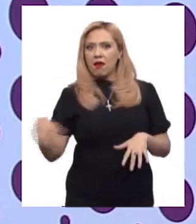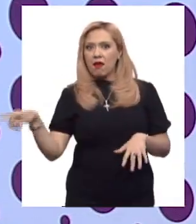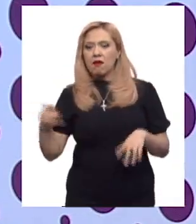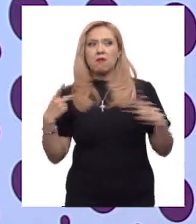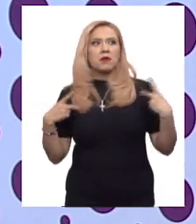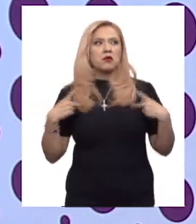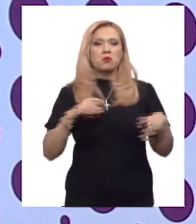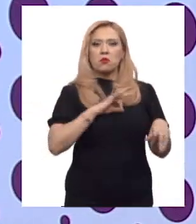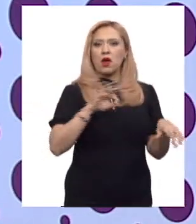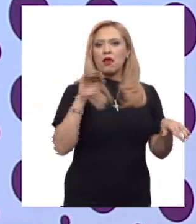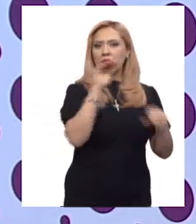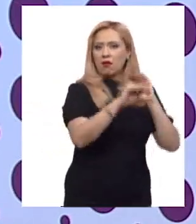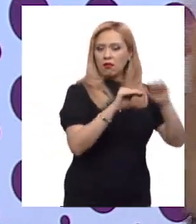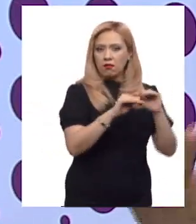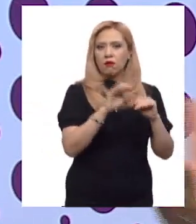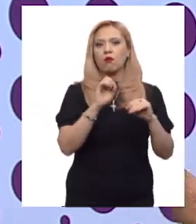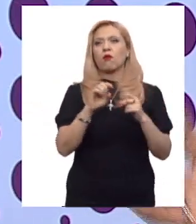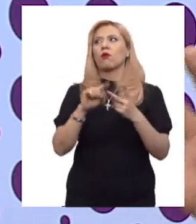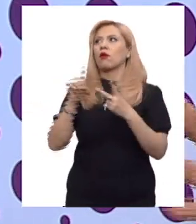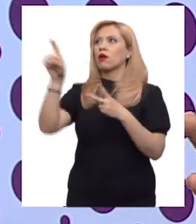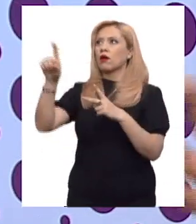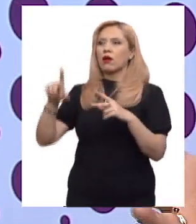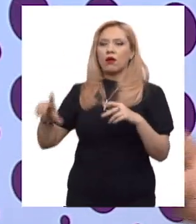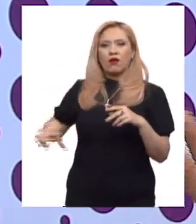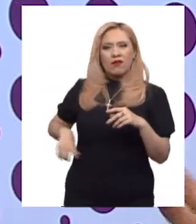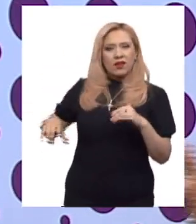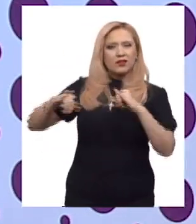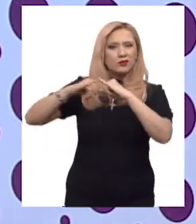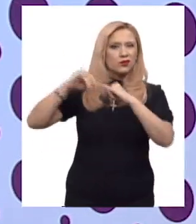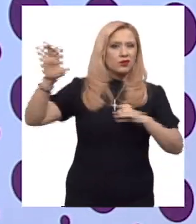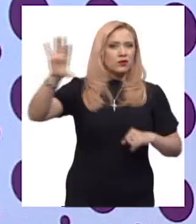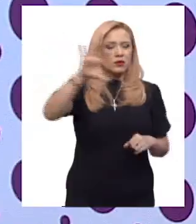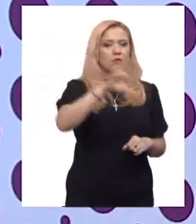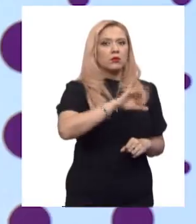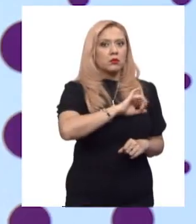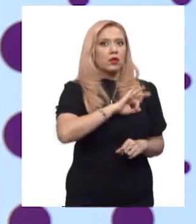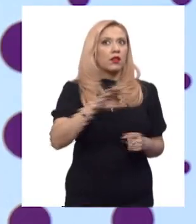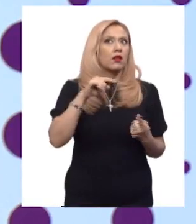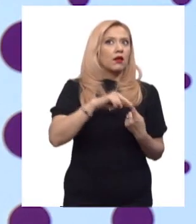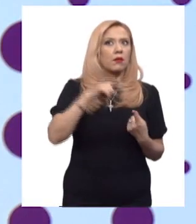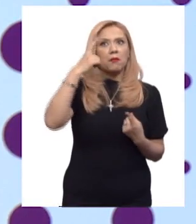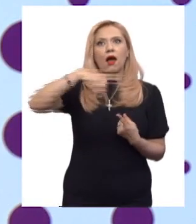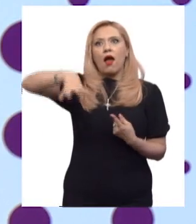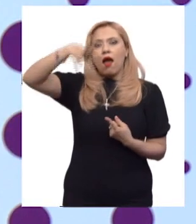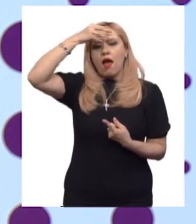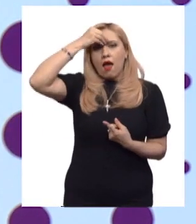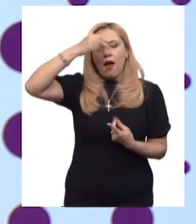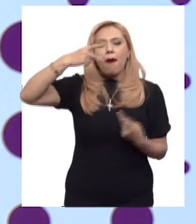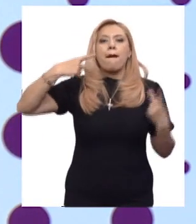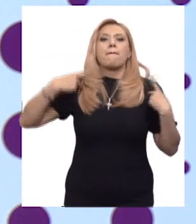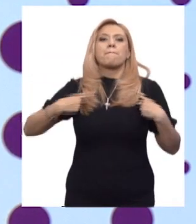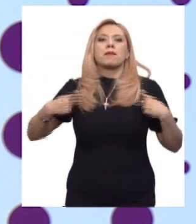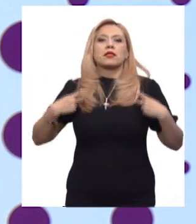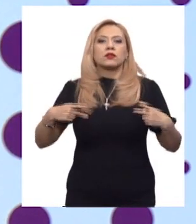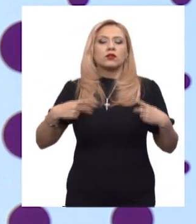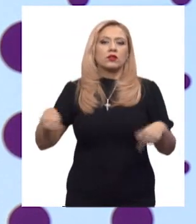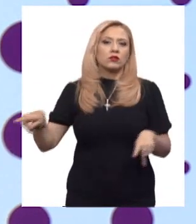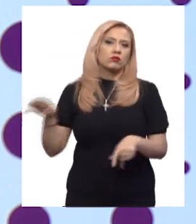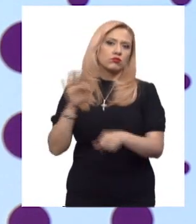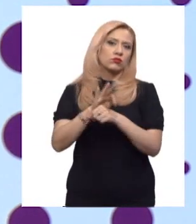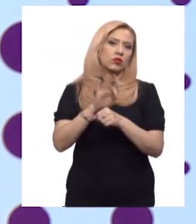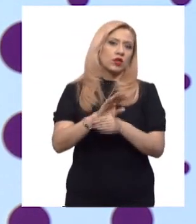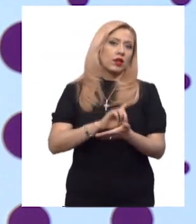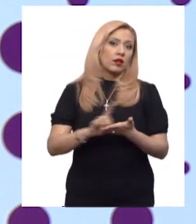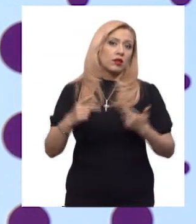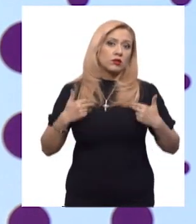interinstitucionalmente o funciona considerando estos otros mecanismos de los cuales debemos de aprender, como el de personas defensoras de derechos humanos, ¿no? Entonces